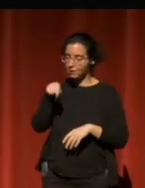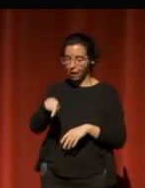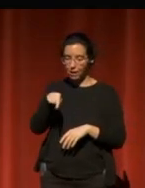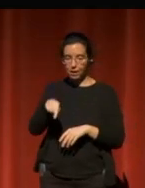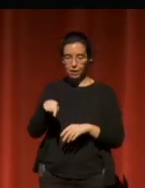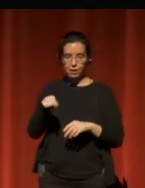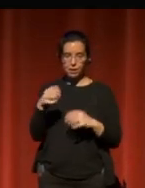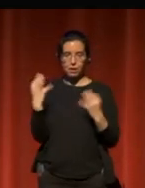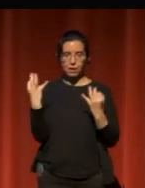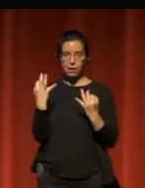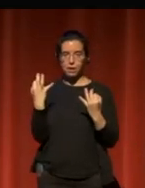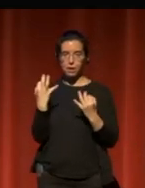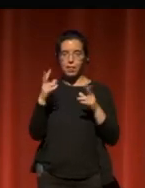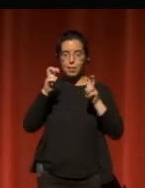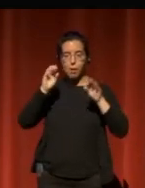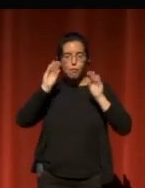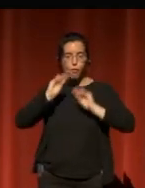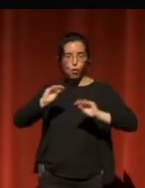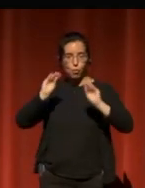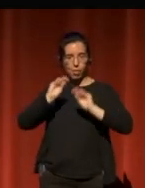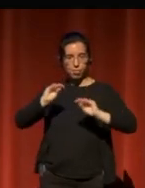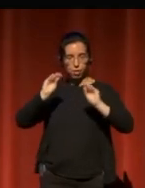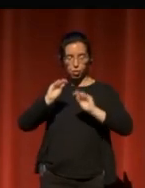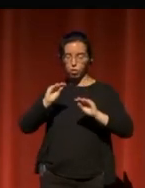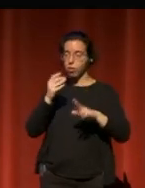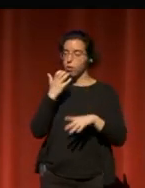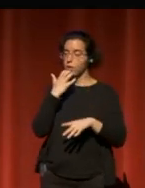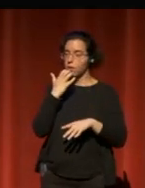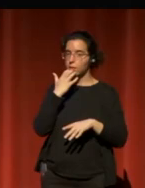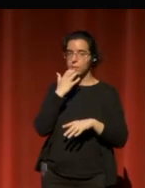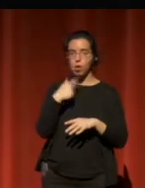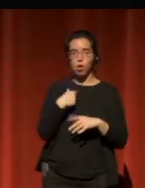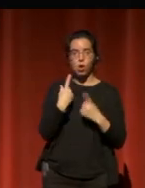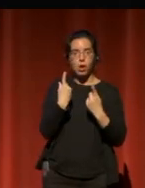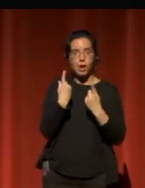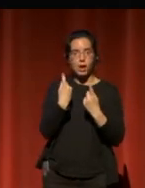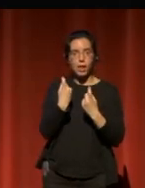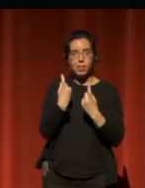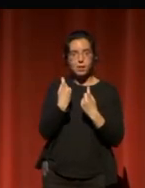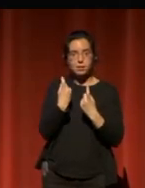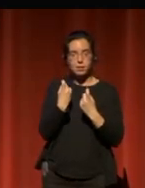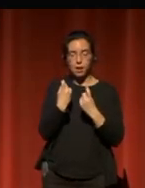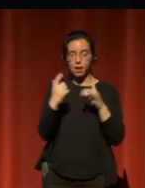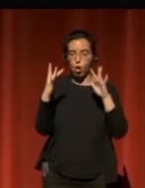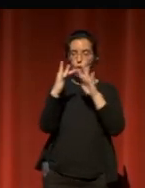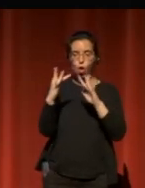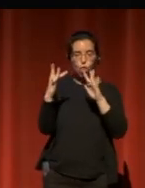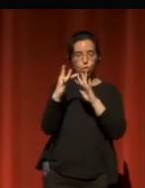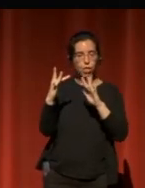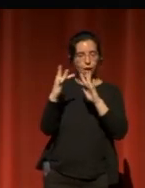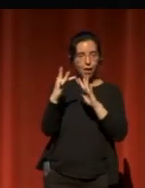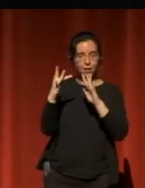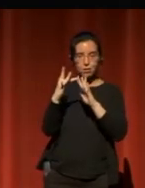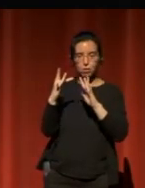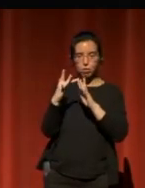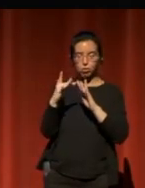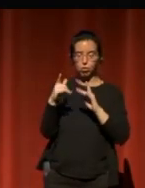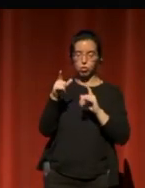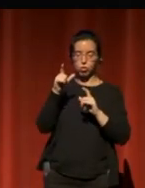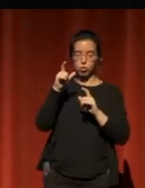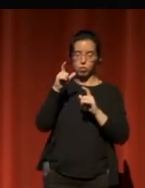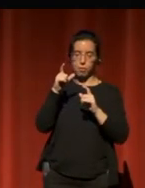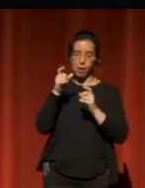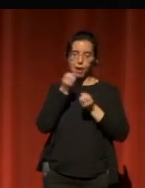yo? El tema de la formación. Es decir, en Cesavit tenemos la suerte de contar con la gente de la RUID, la Red de Universidades en